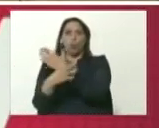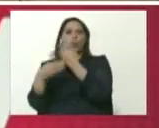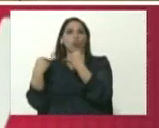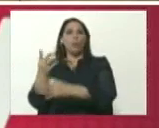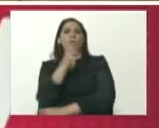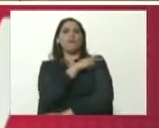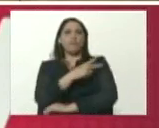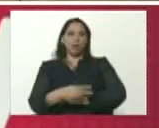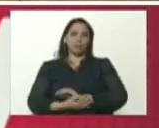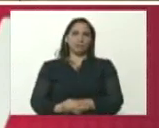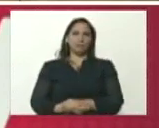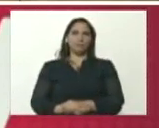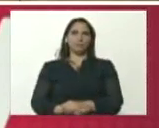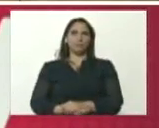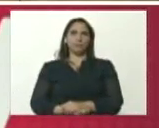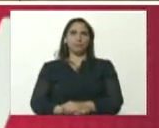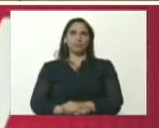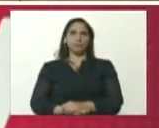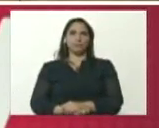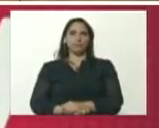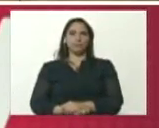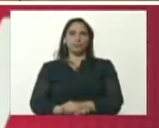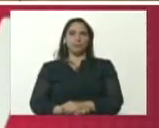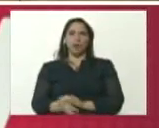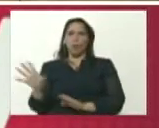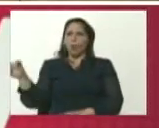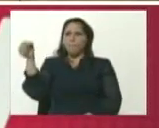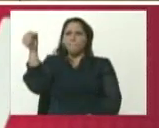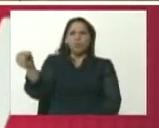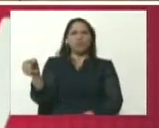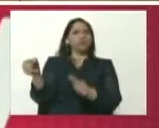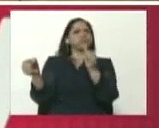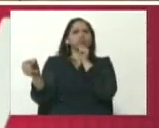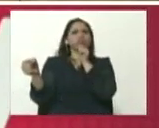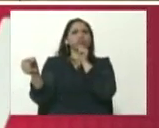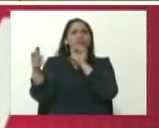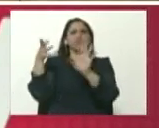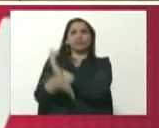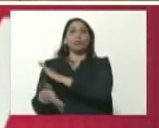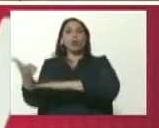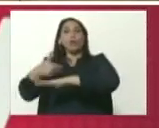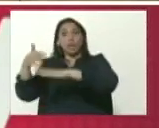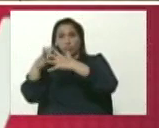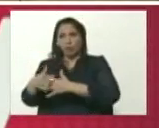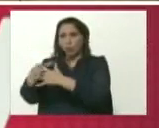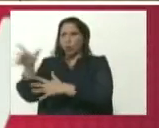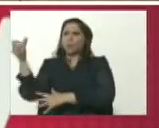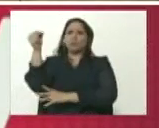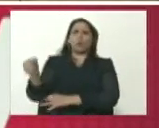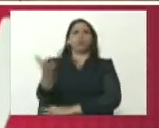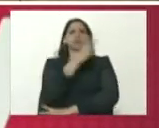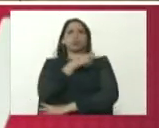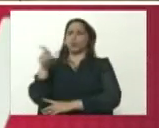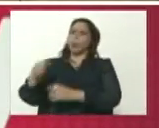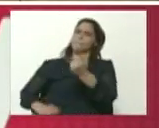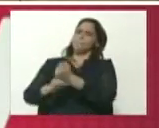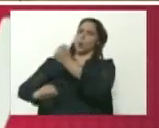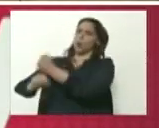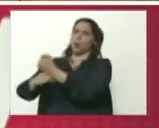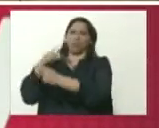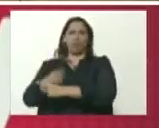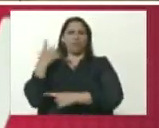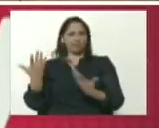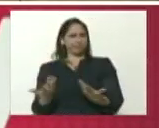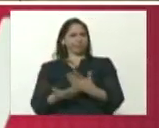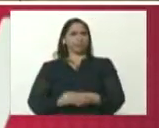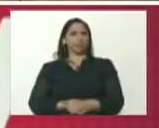jefe. No, lo impuso el gobierno de Estados Unidos, usted es el jefe y ustedes lo apoyan. Y